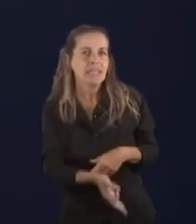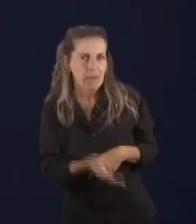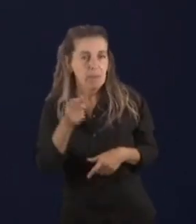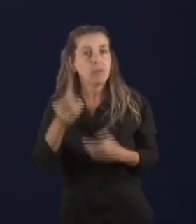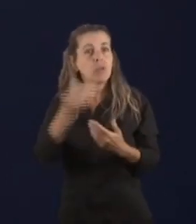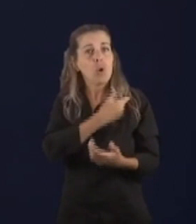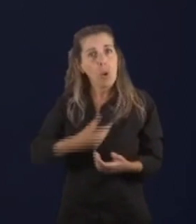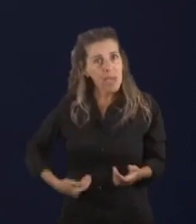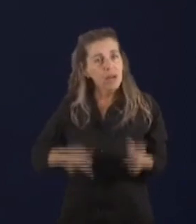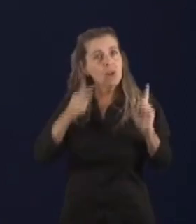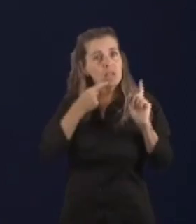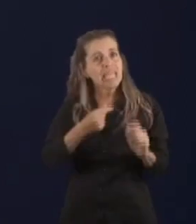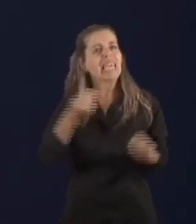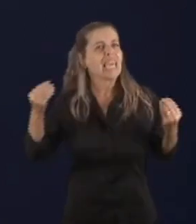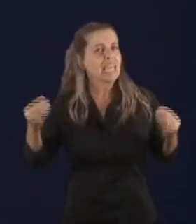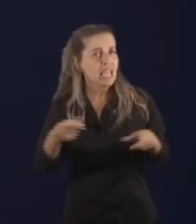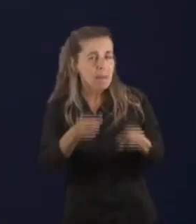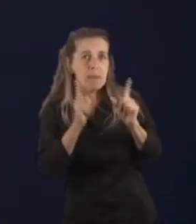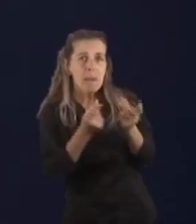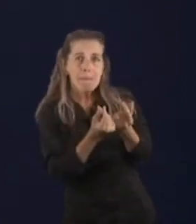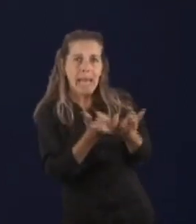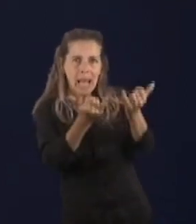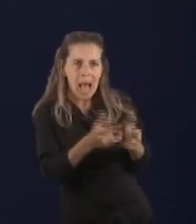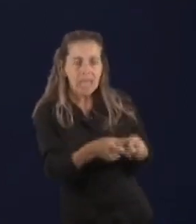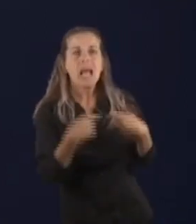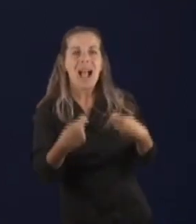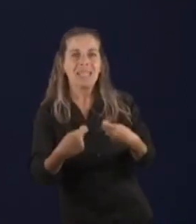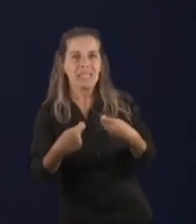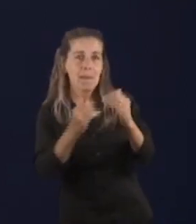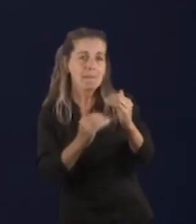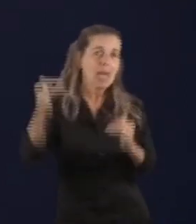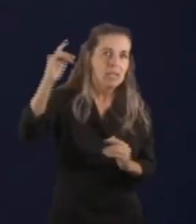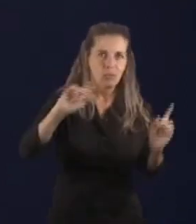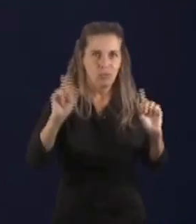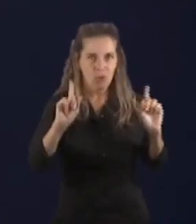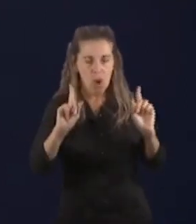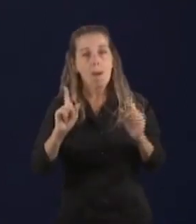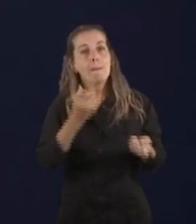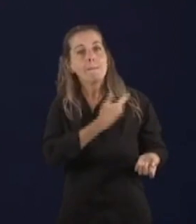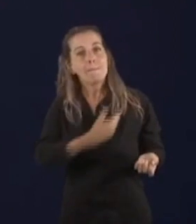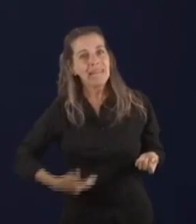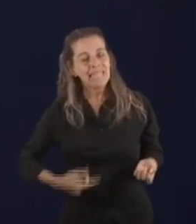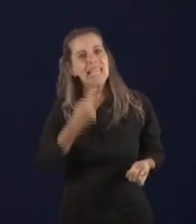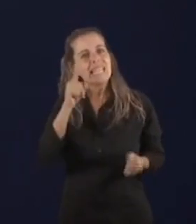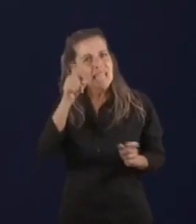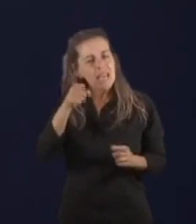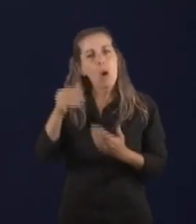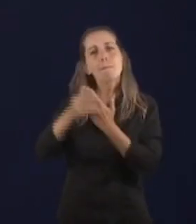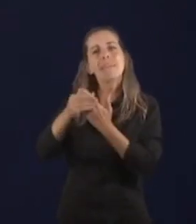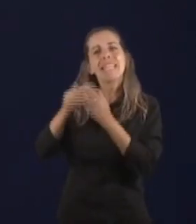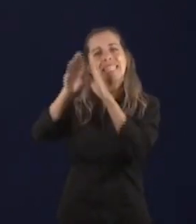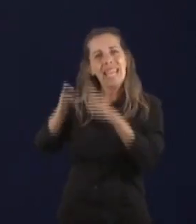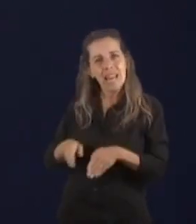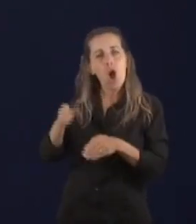es no gastar más de lo que se tiene si lo que ha dicho el presidente Miley es que es el único ministerio que por